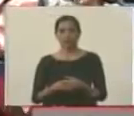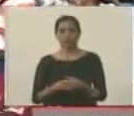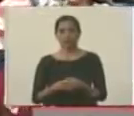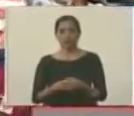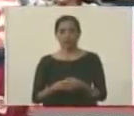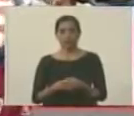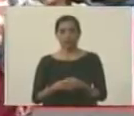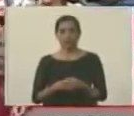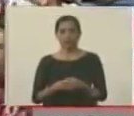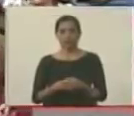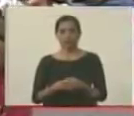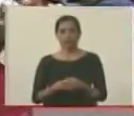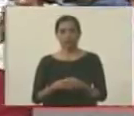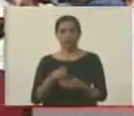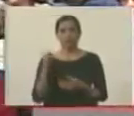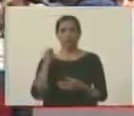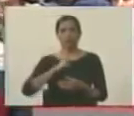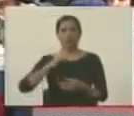Es así.